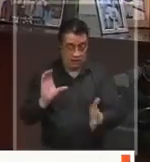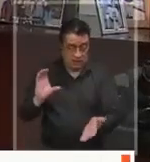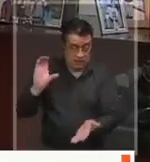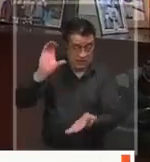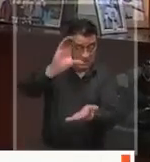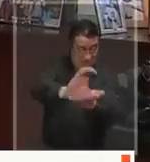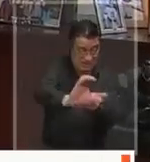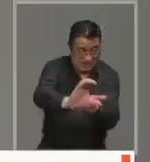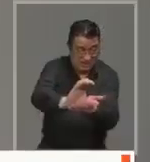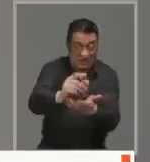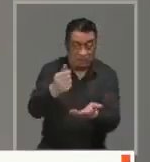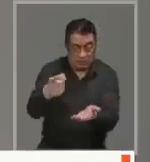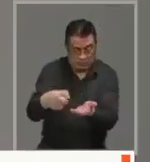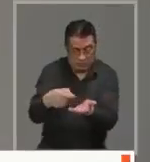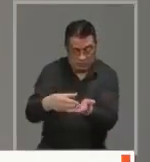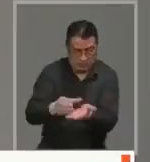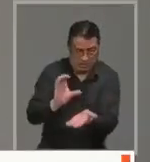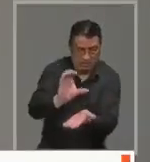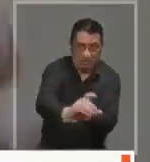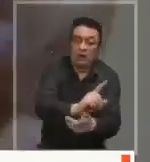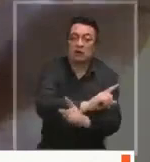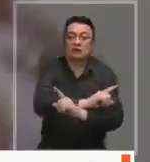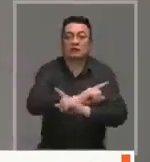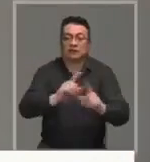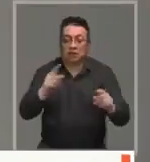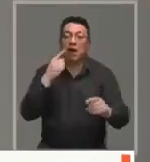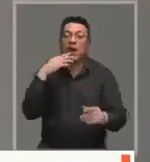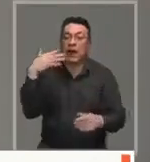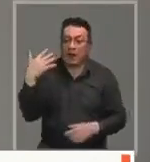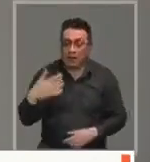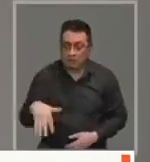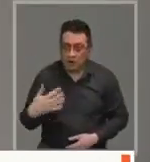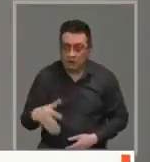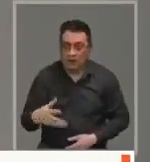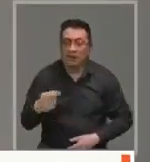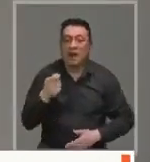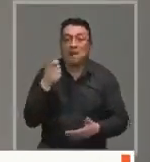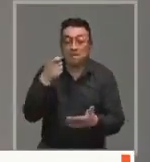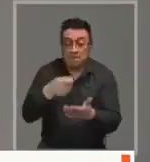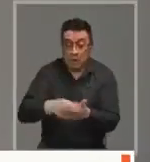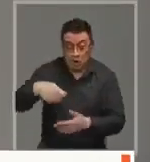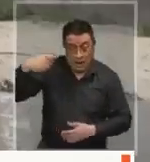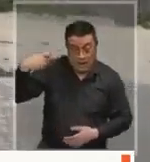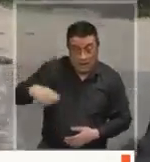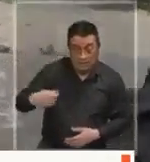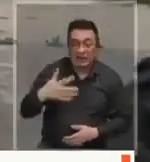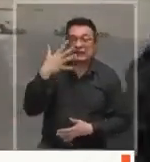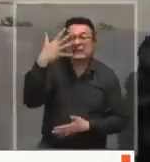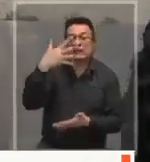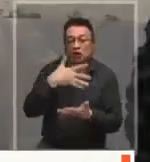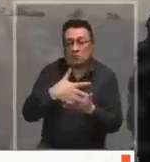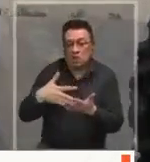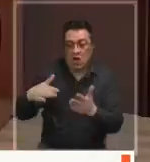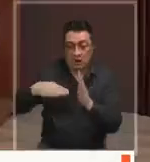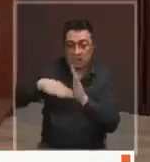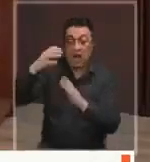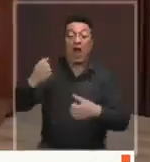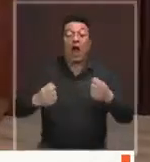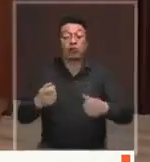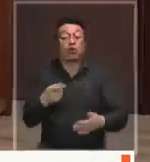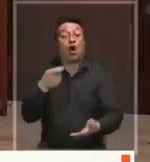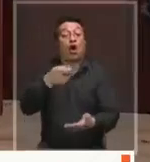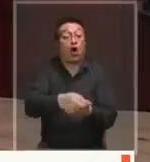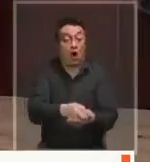en billetes. Parte muy relevante de los pagos de alto valor, 5 millones de pesos, comprar un auto o